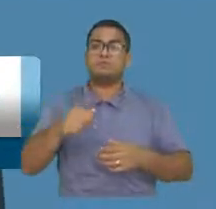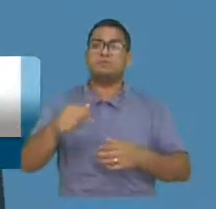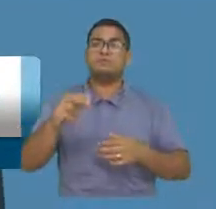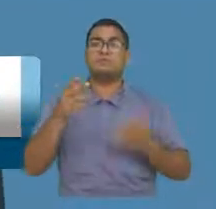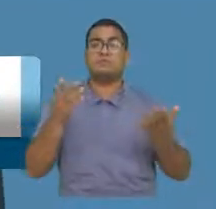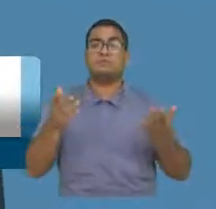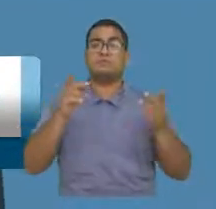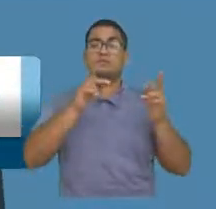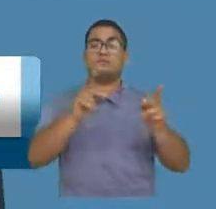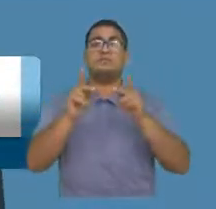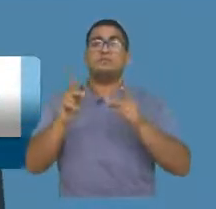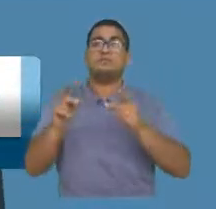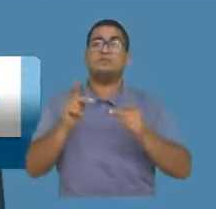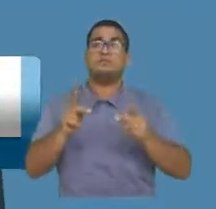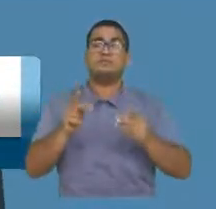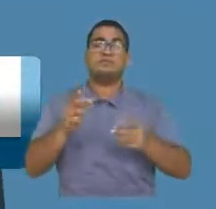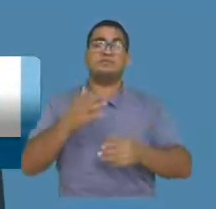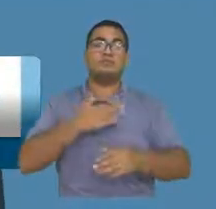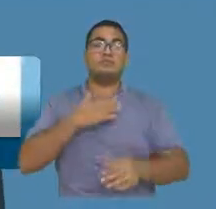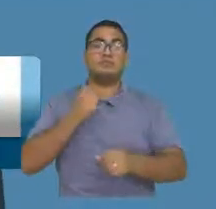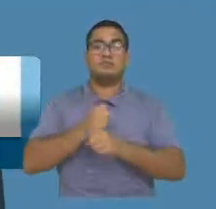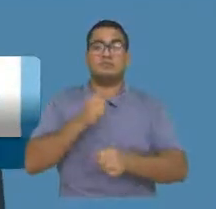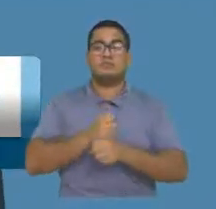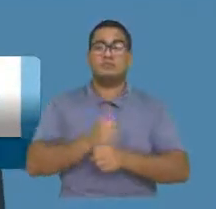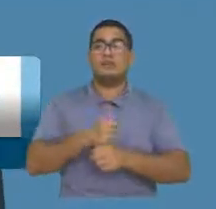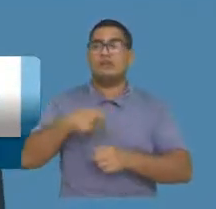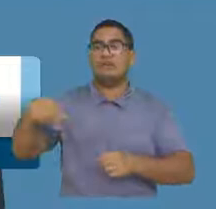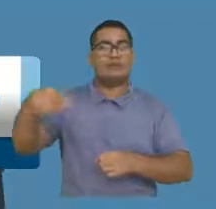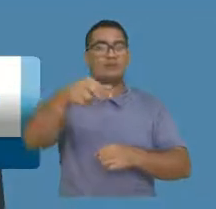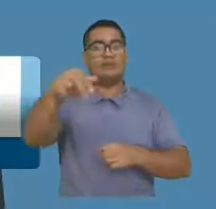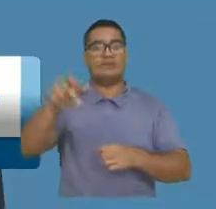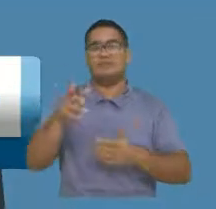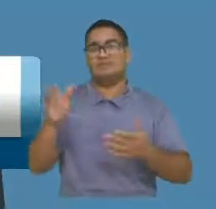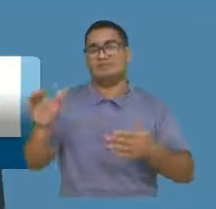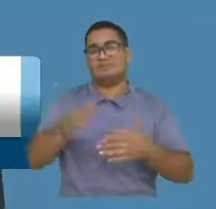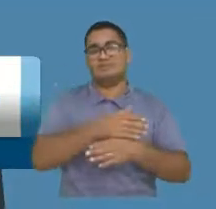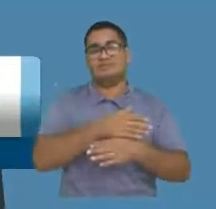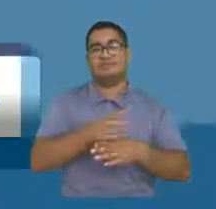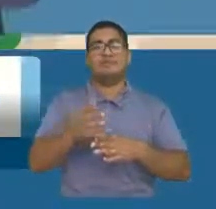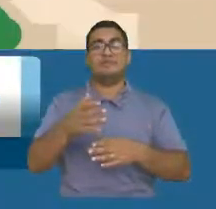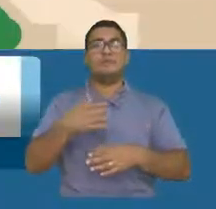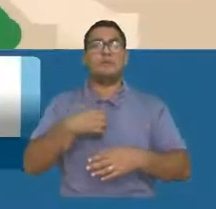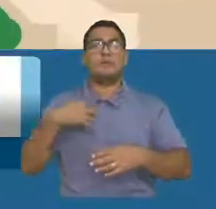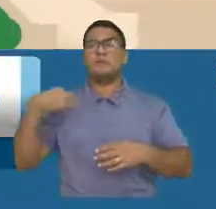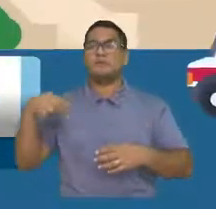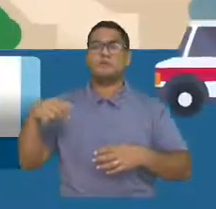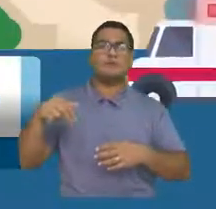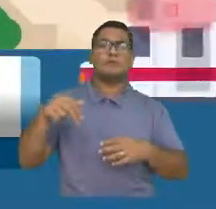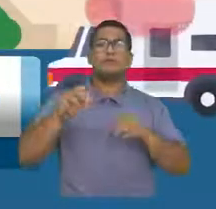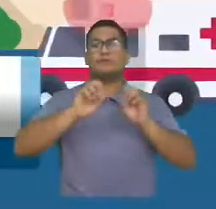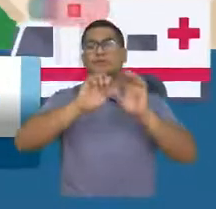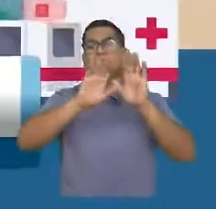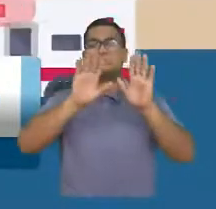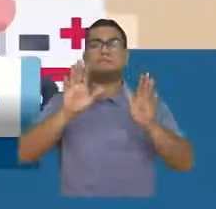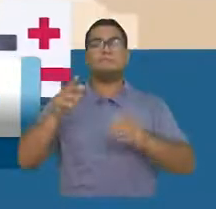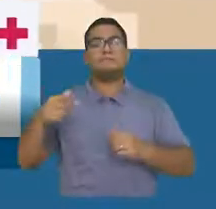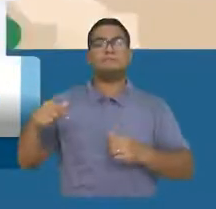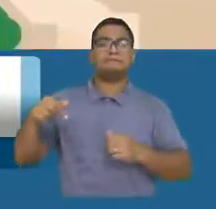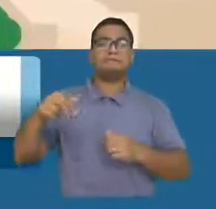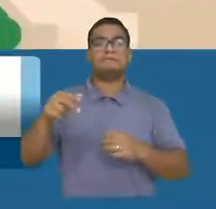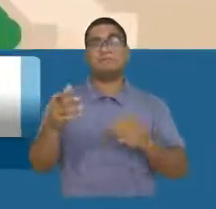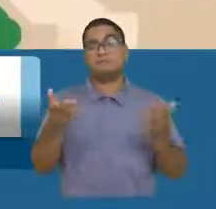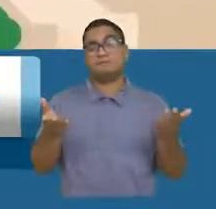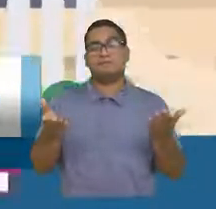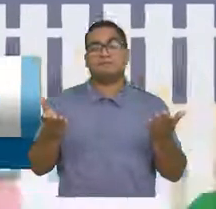Mucha gente me dice, pero yo en mi trabajo camino. Pero el caminar del trabajo es un caminar estresante sí. también.